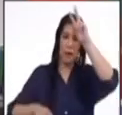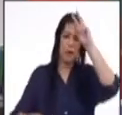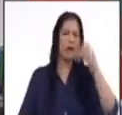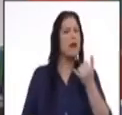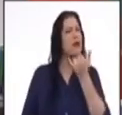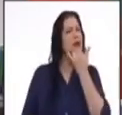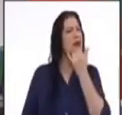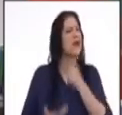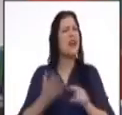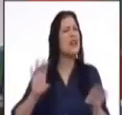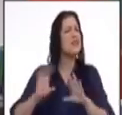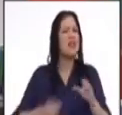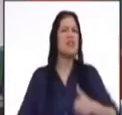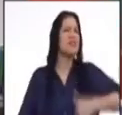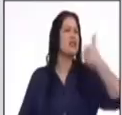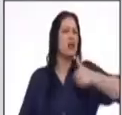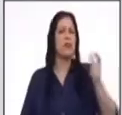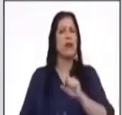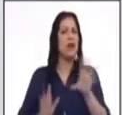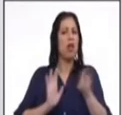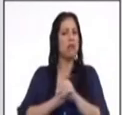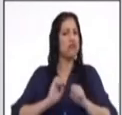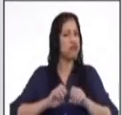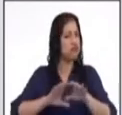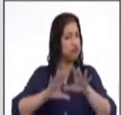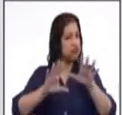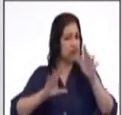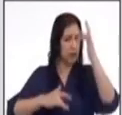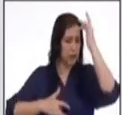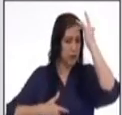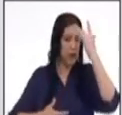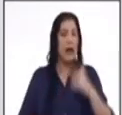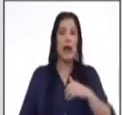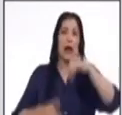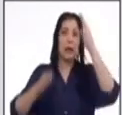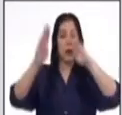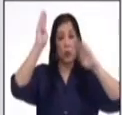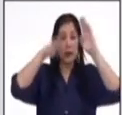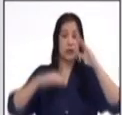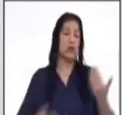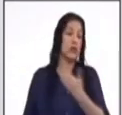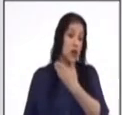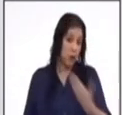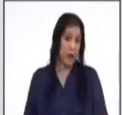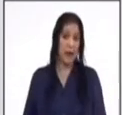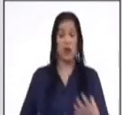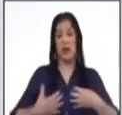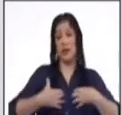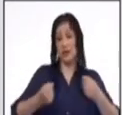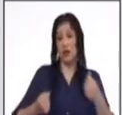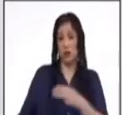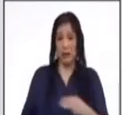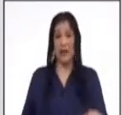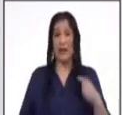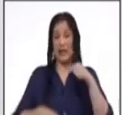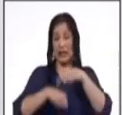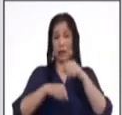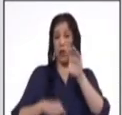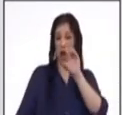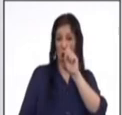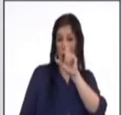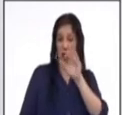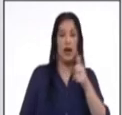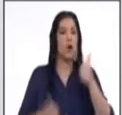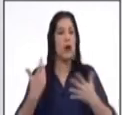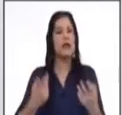las autoridades para evitar más contagios? La preocupación central de las autoridades de salud durante la epidemia